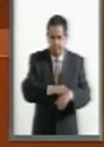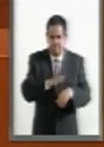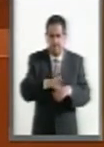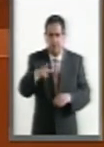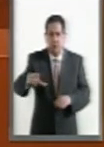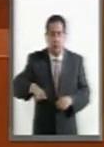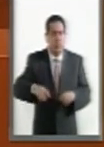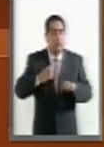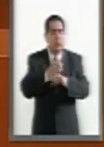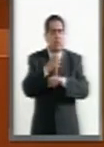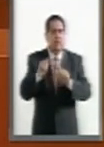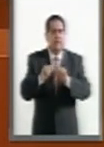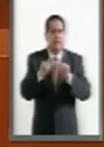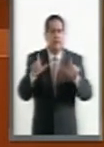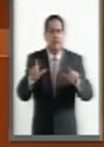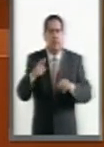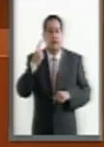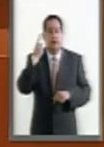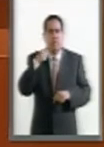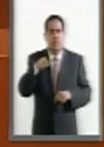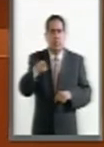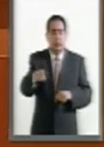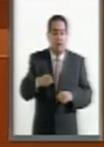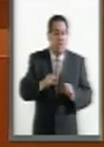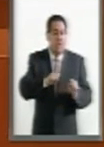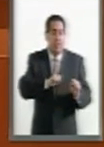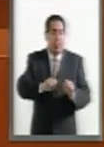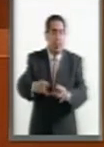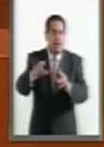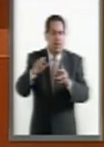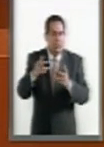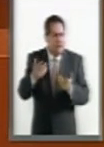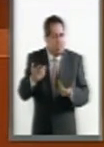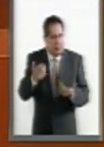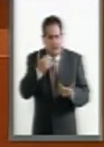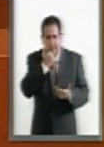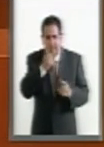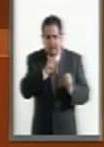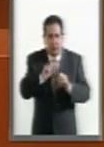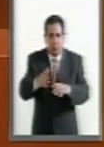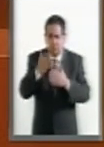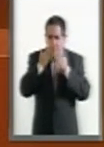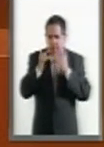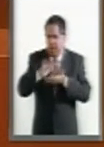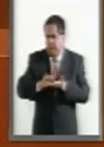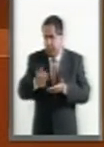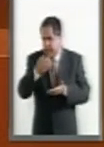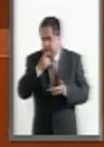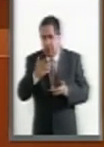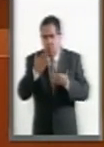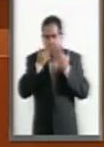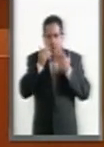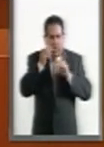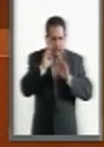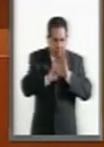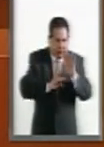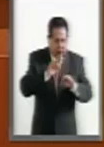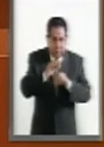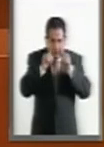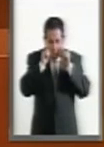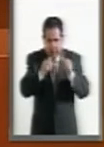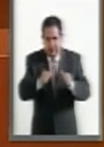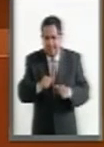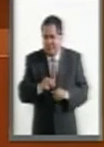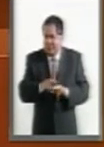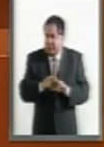del estado de Tlaxcala porque ha dejado en el desamparo, sin los medicamentos, sin el servicio, sin la